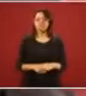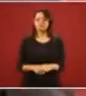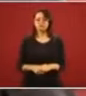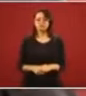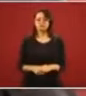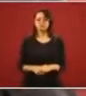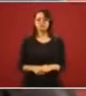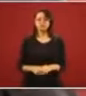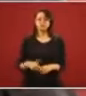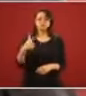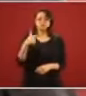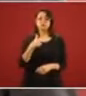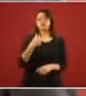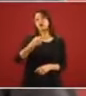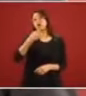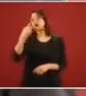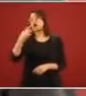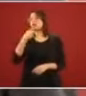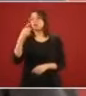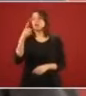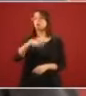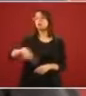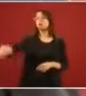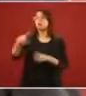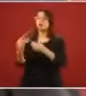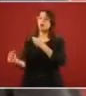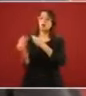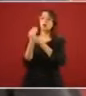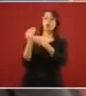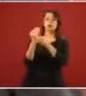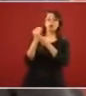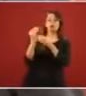pintado, no soy un florero.